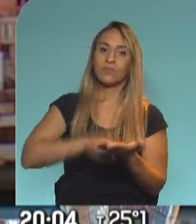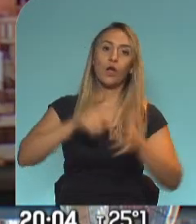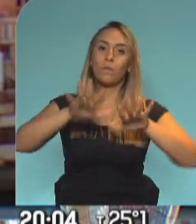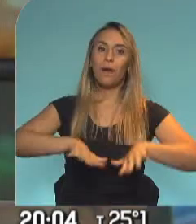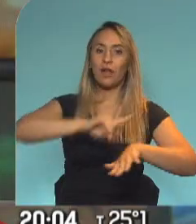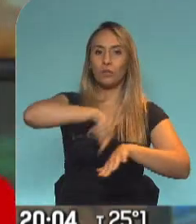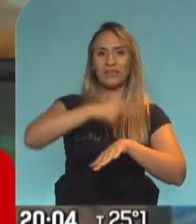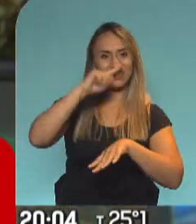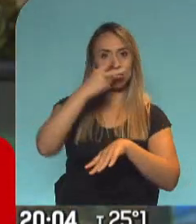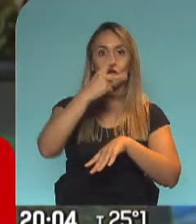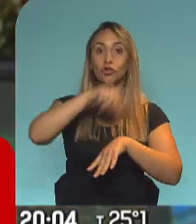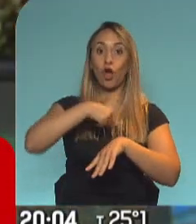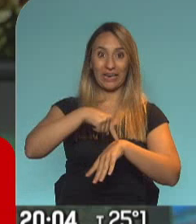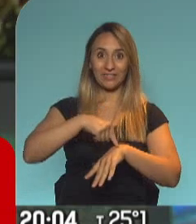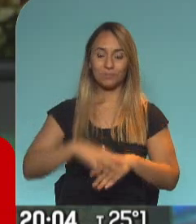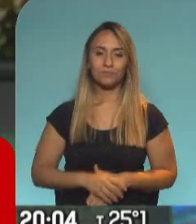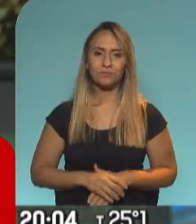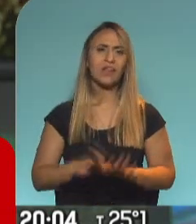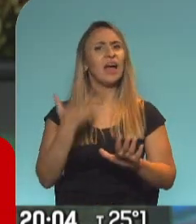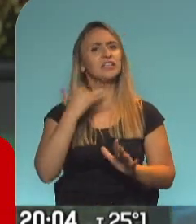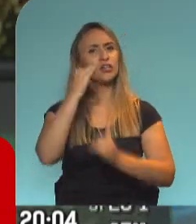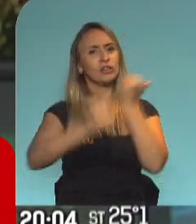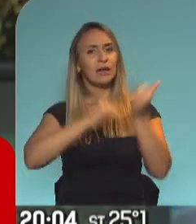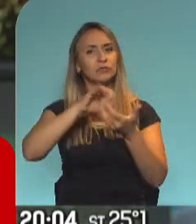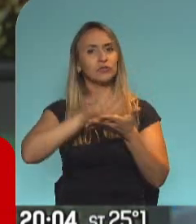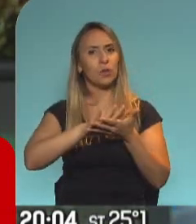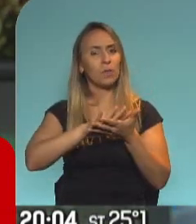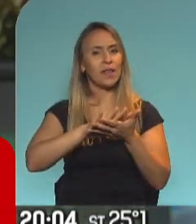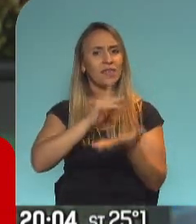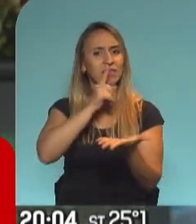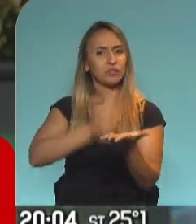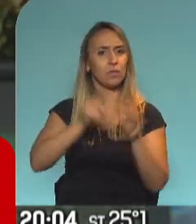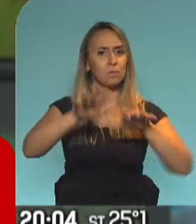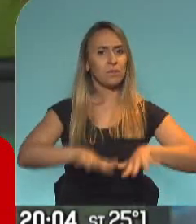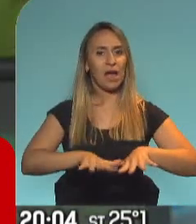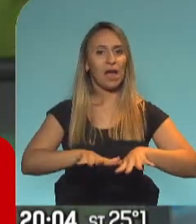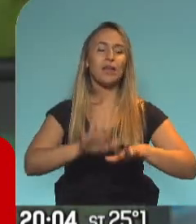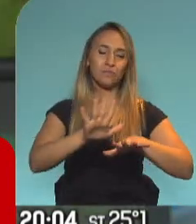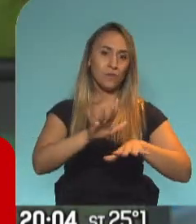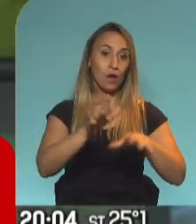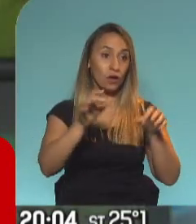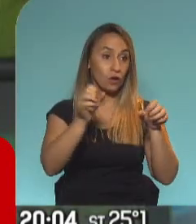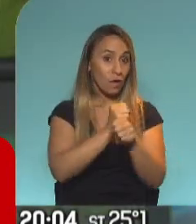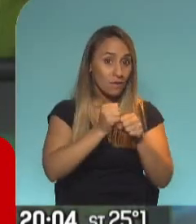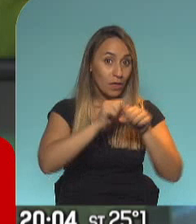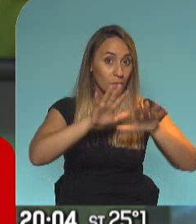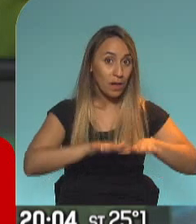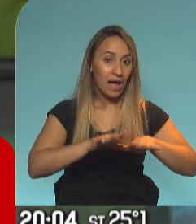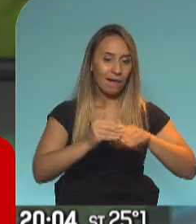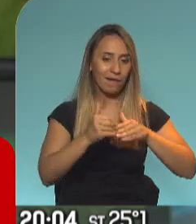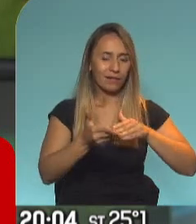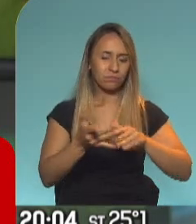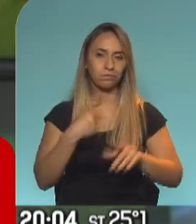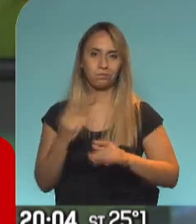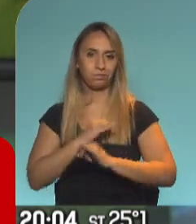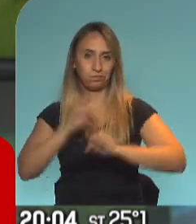Sí, Ariel, bueno, ayer contábamos las primeras repercusiones en el gobierno, en realidad un poquito antes de que se confirmara que el paro se iba a llevar a cabo desde el